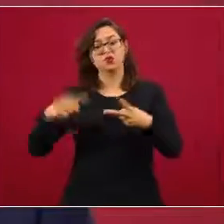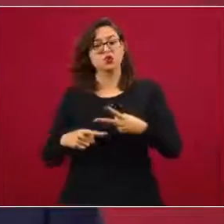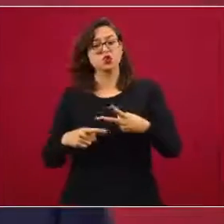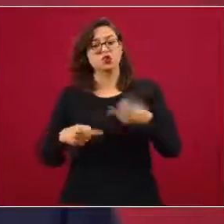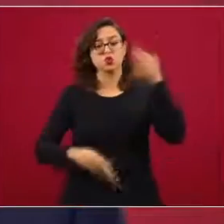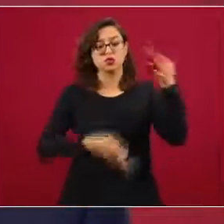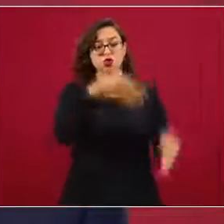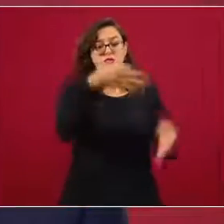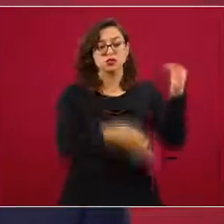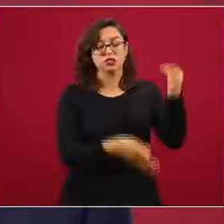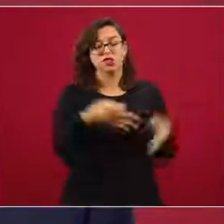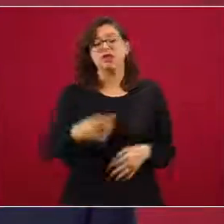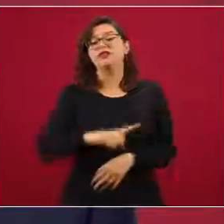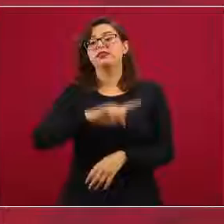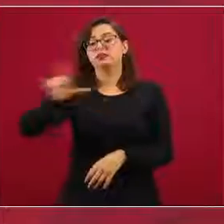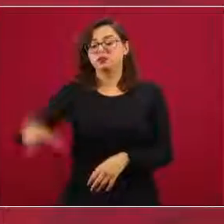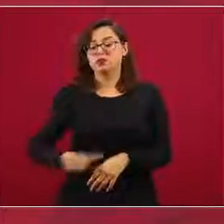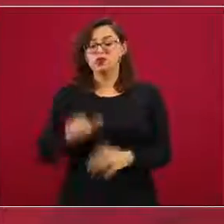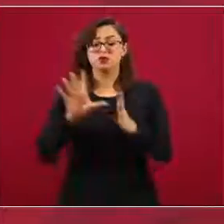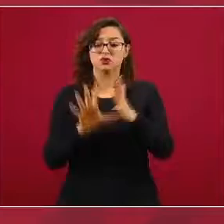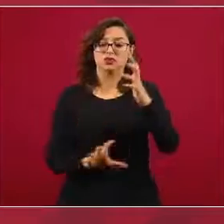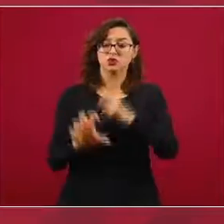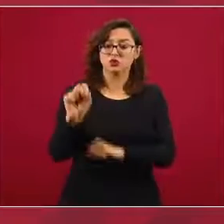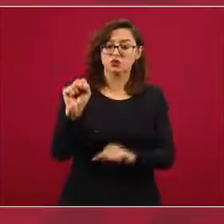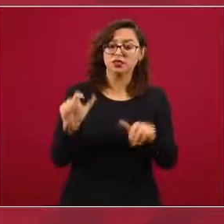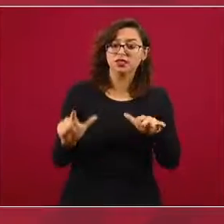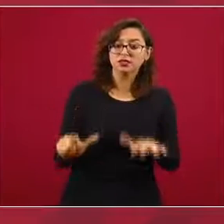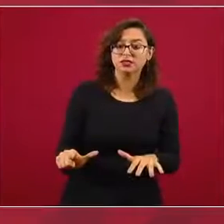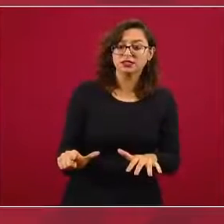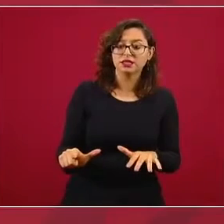Y con la Constitución del 17